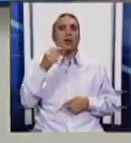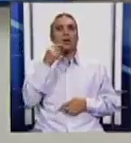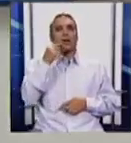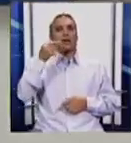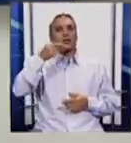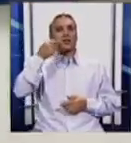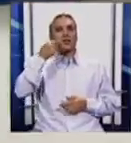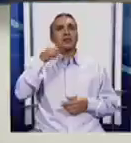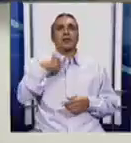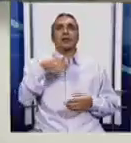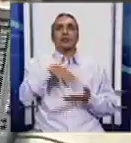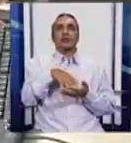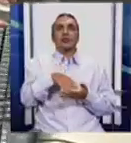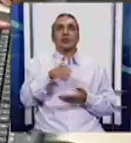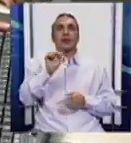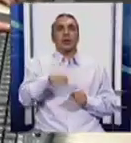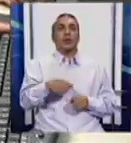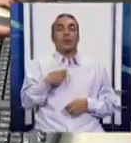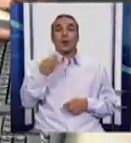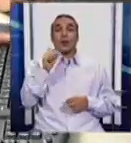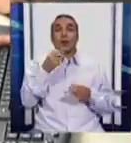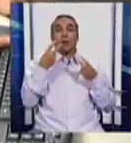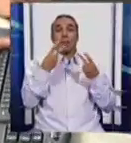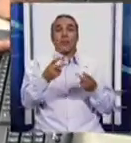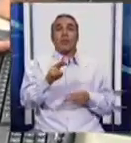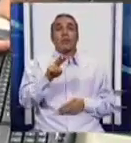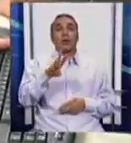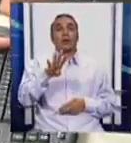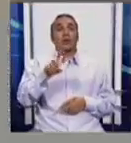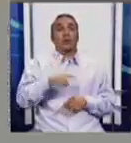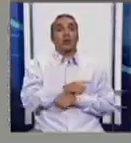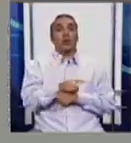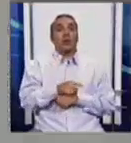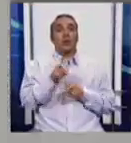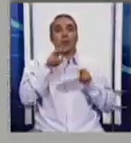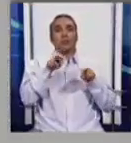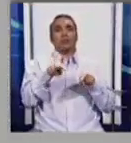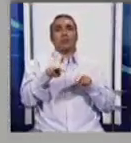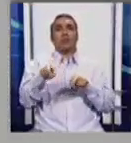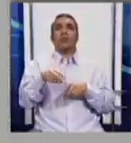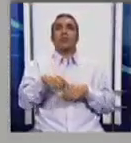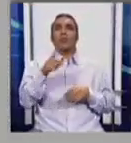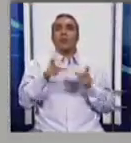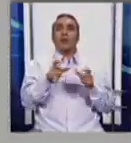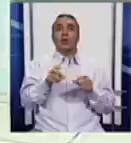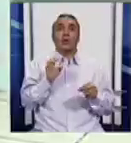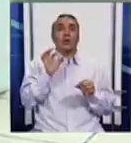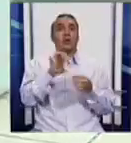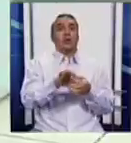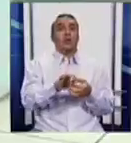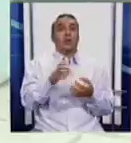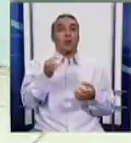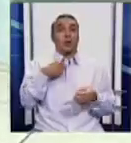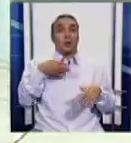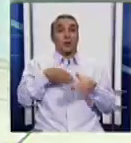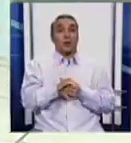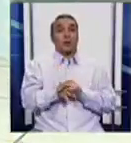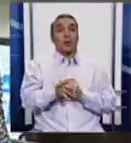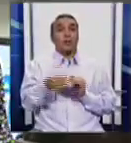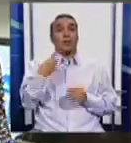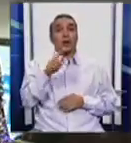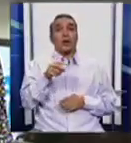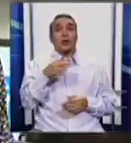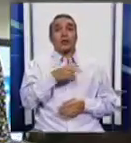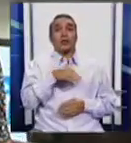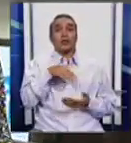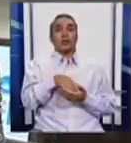de datos de la universidad se observará en vivo durante las 24 horas el número de personas que estén conectadas y deseen ingresar a la central.